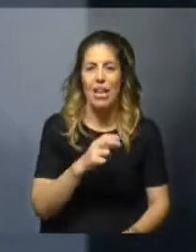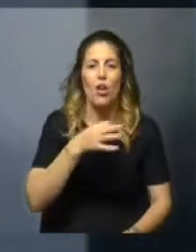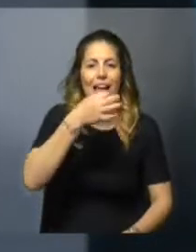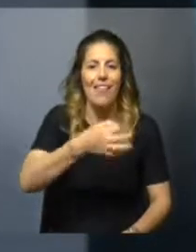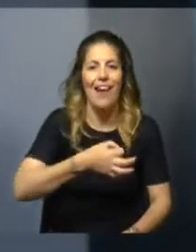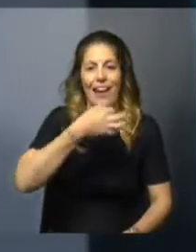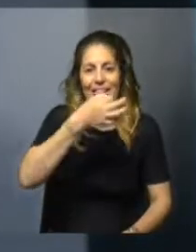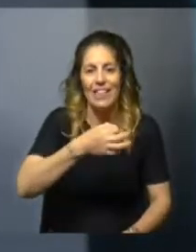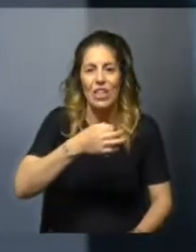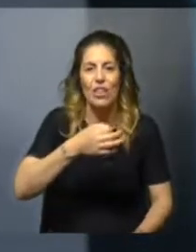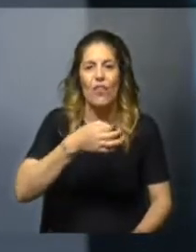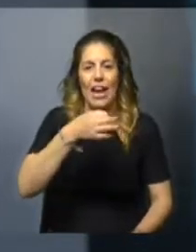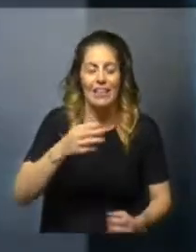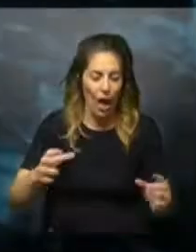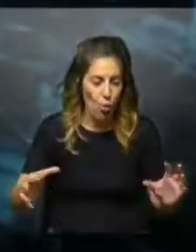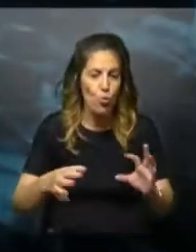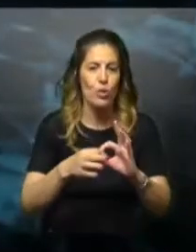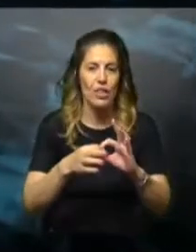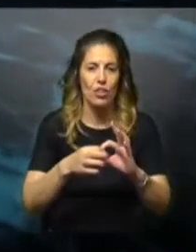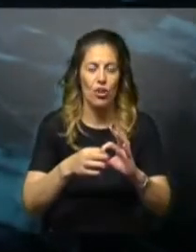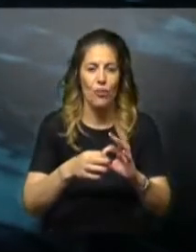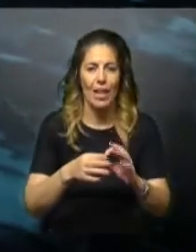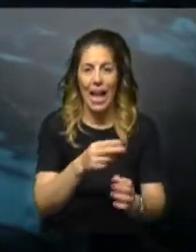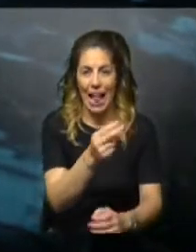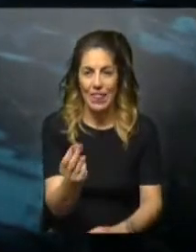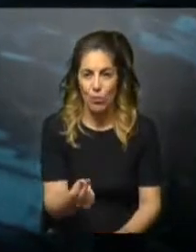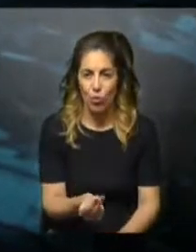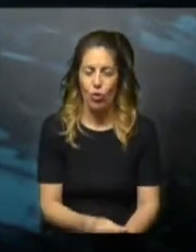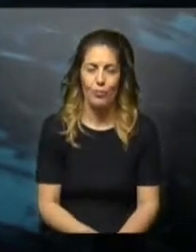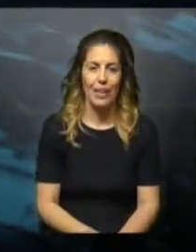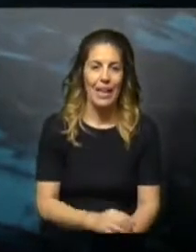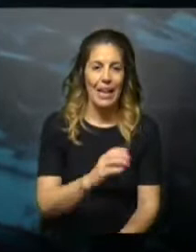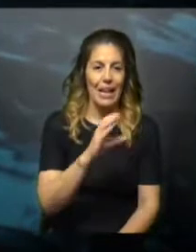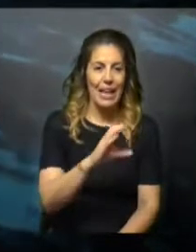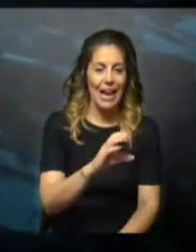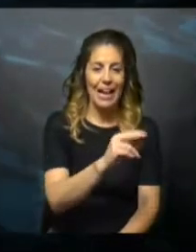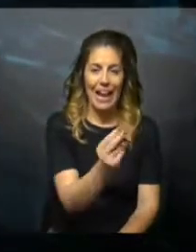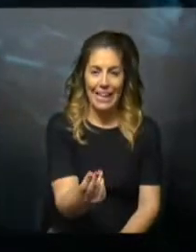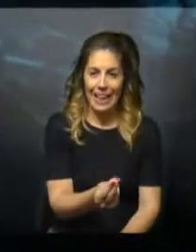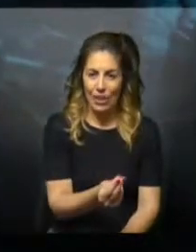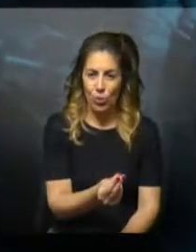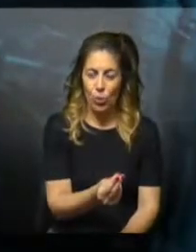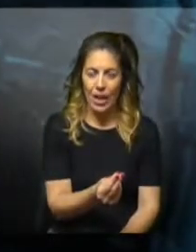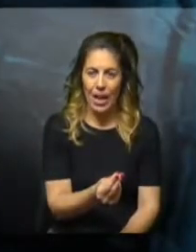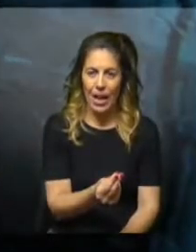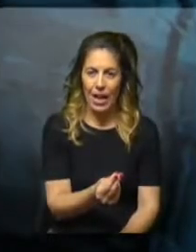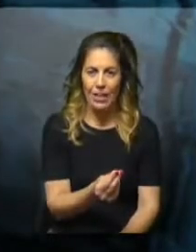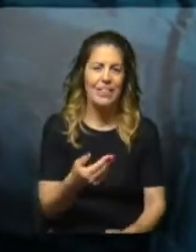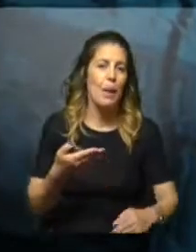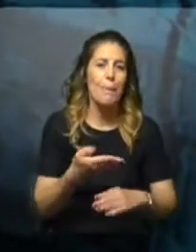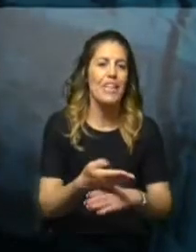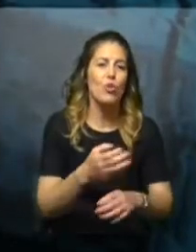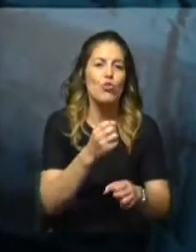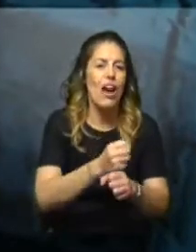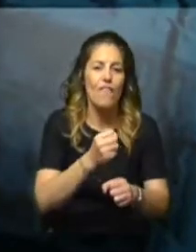como que está como unida a la Ilustración Pero y no pasan la caricatura que de repente te piden un trabajo